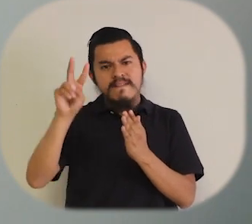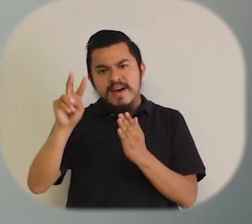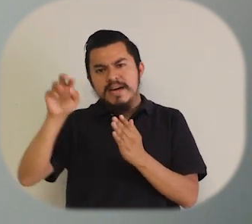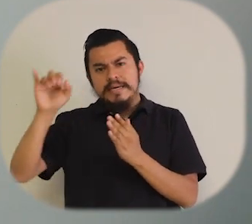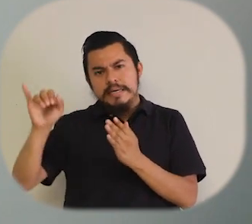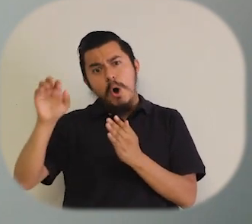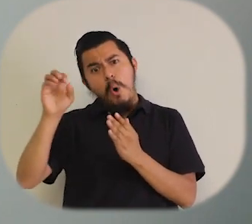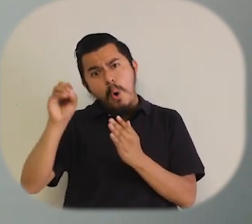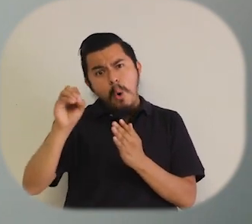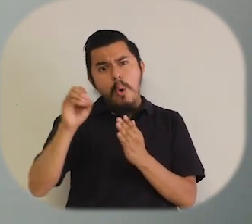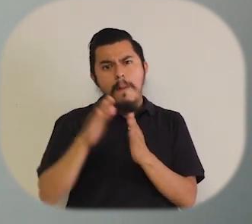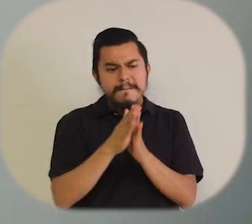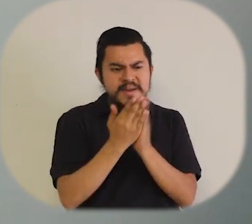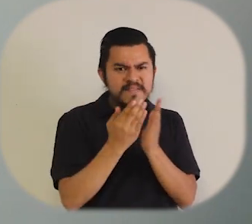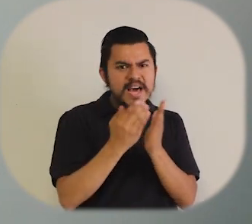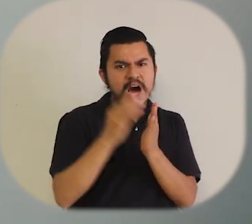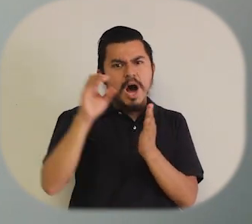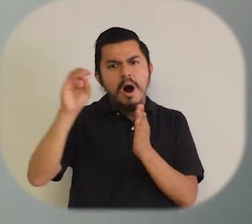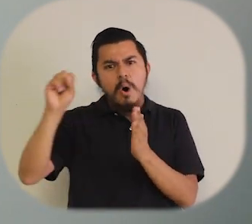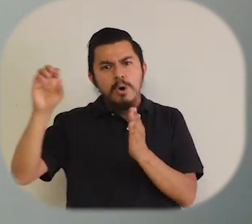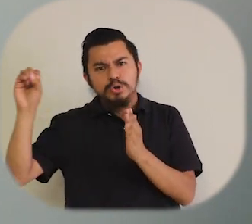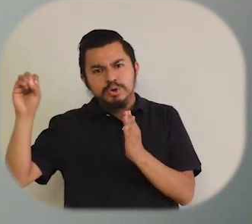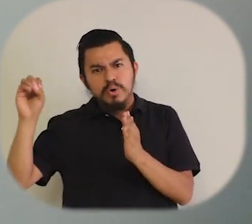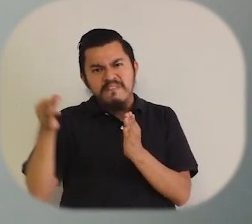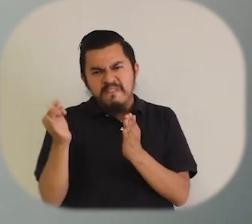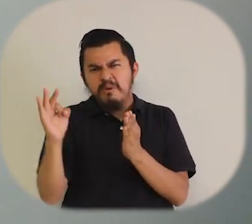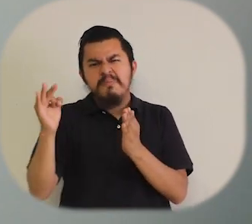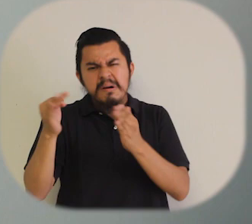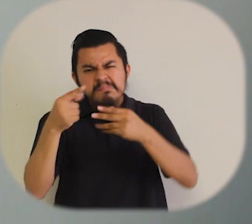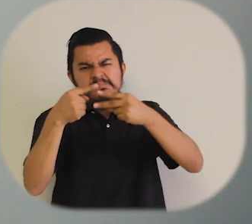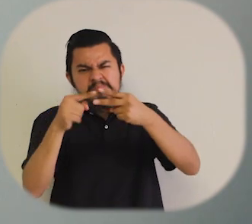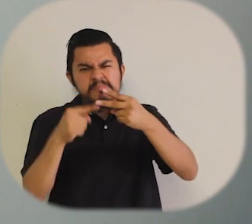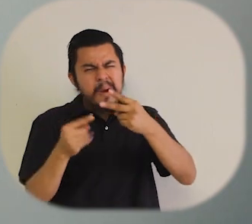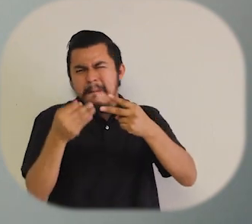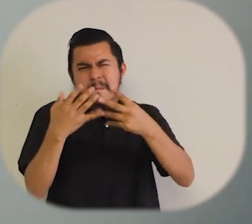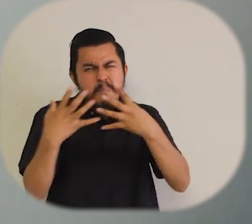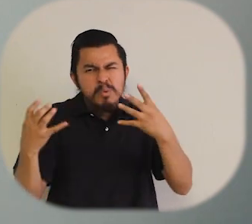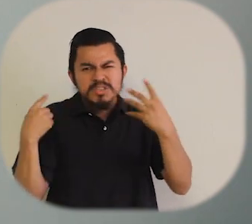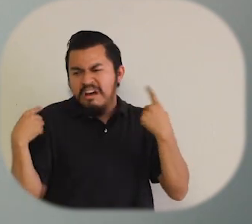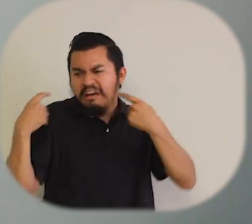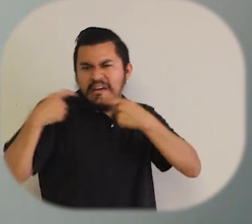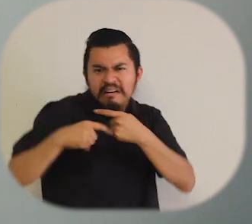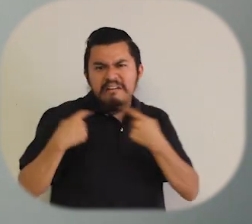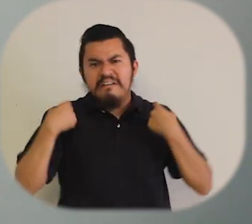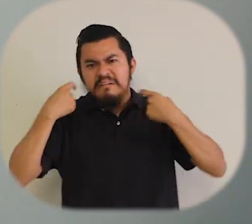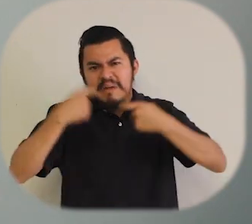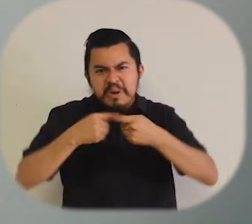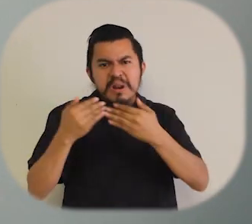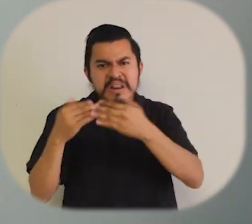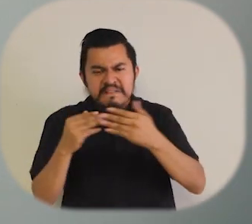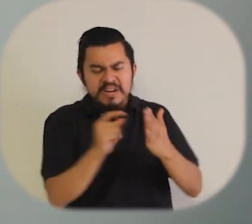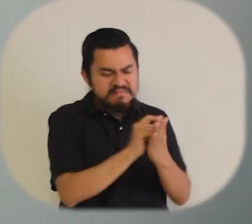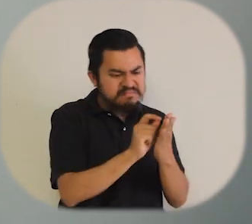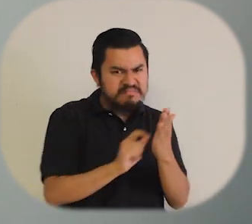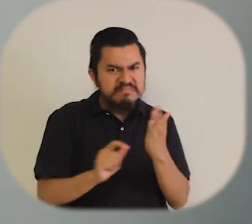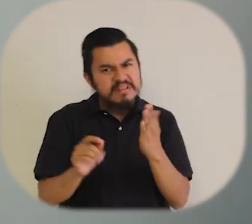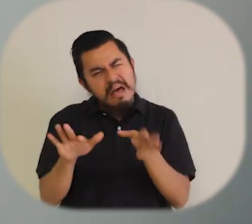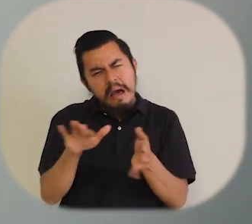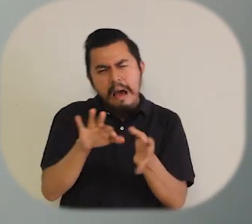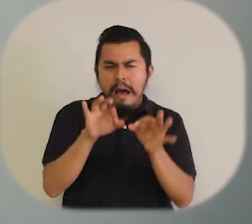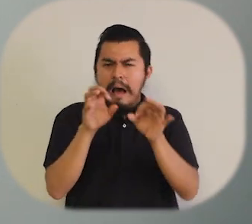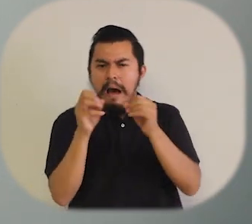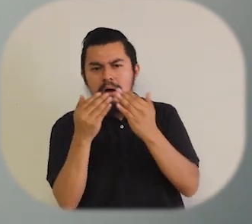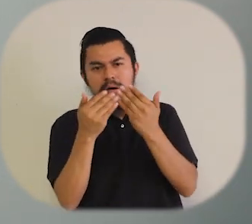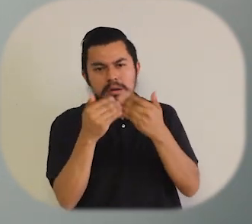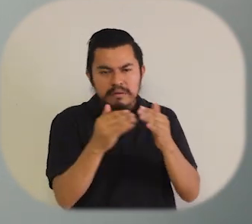del Oso, ustedes pueden ver de esta forma. En varias traducciones, casi la mitad de las